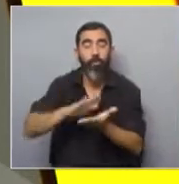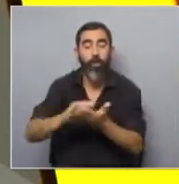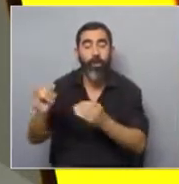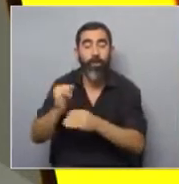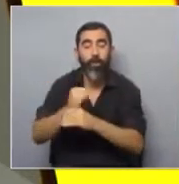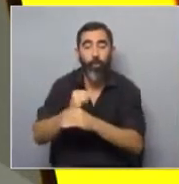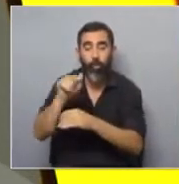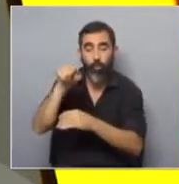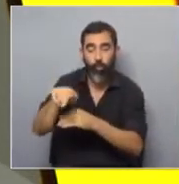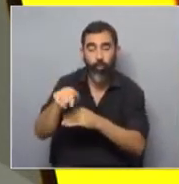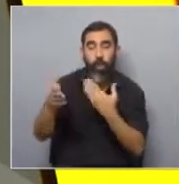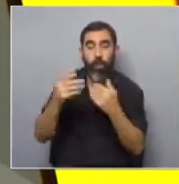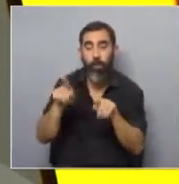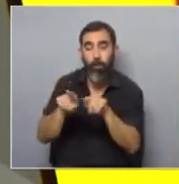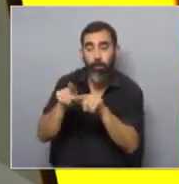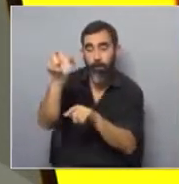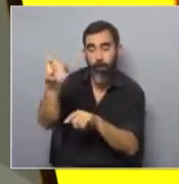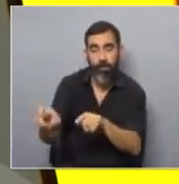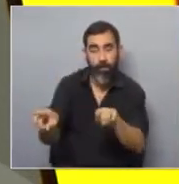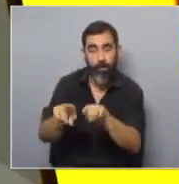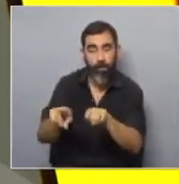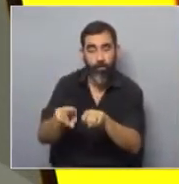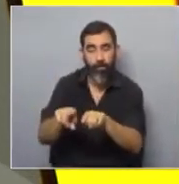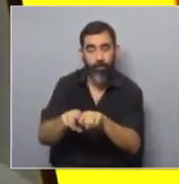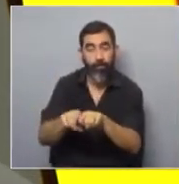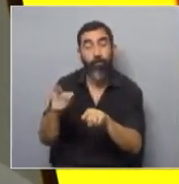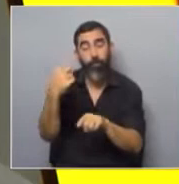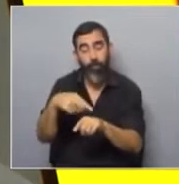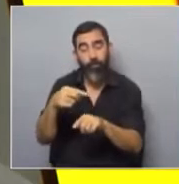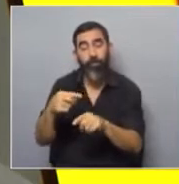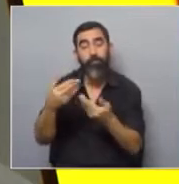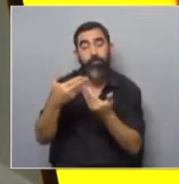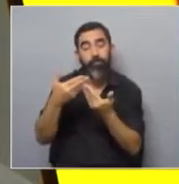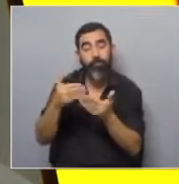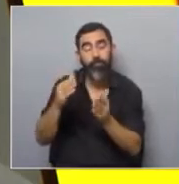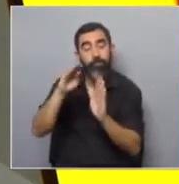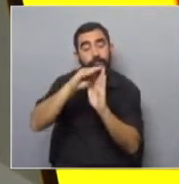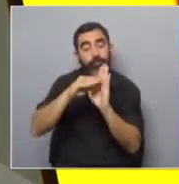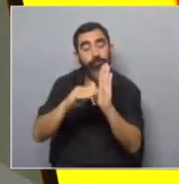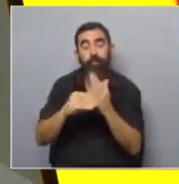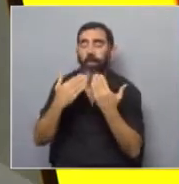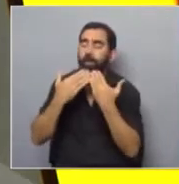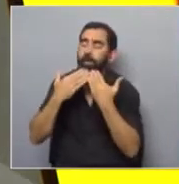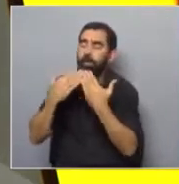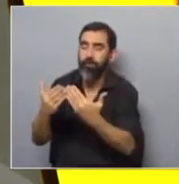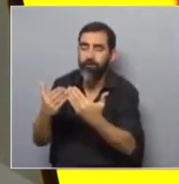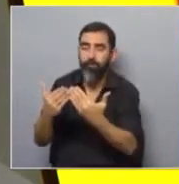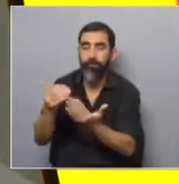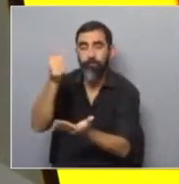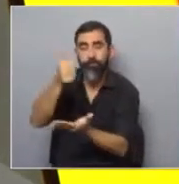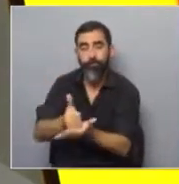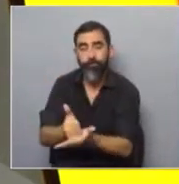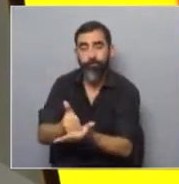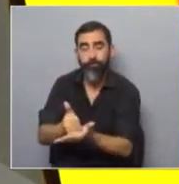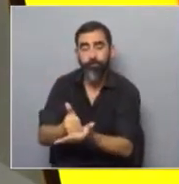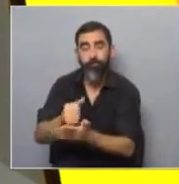Clemente Estable, a hablar del propio Clemente Estable, y para eso vamos a abrir nuestro programa de hoy agradeciendo muchísimo la presencia en